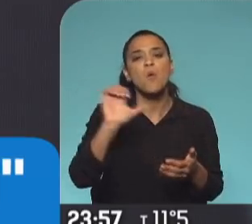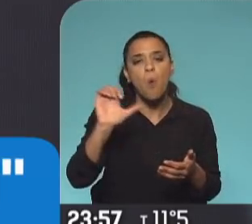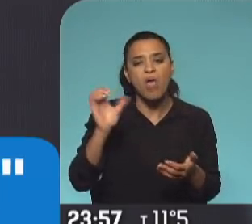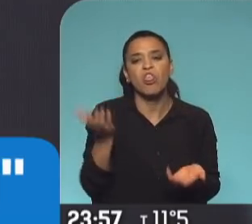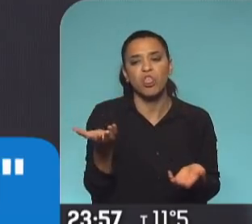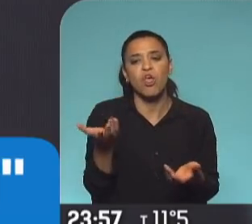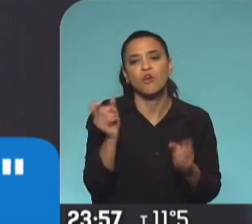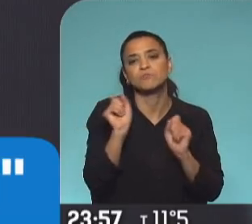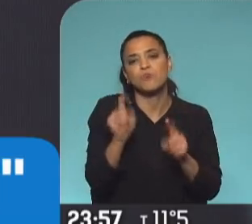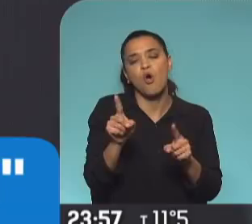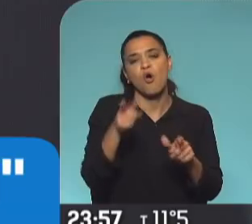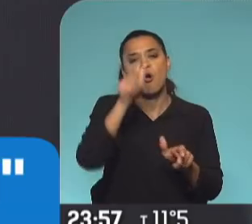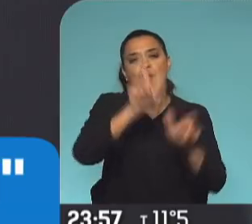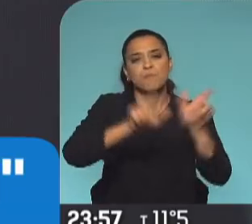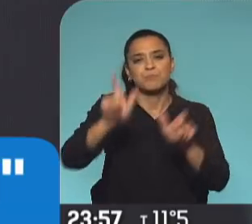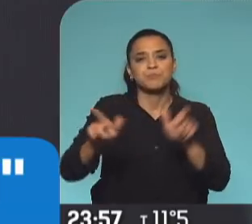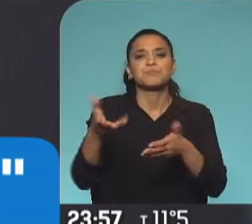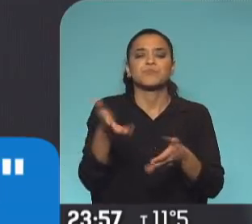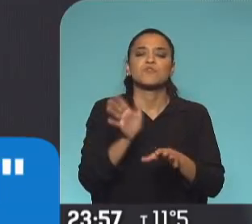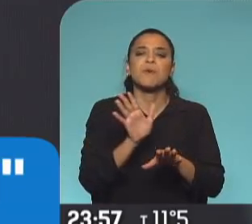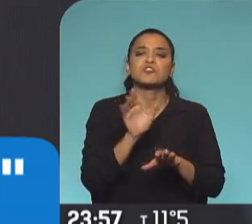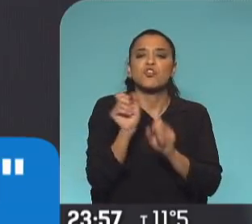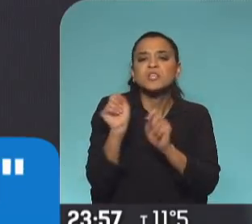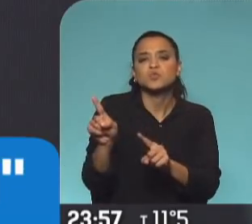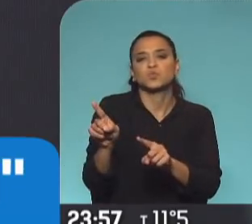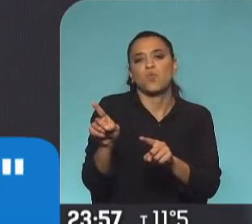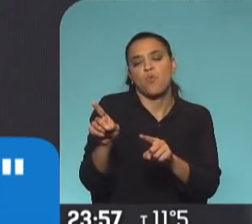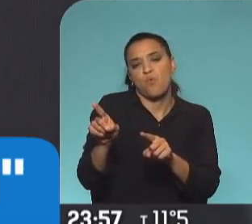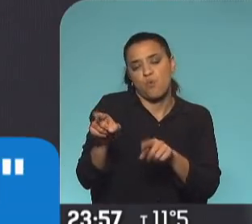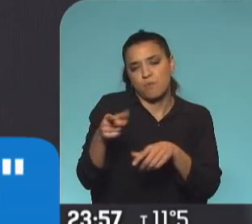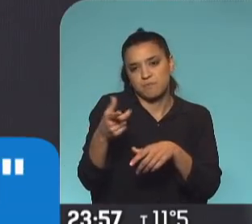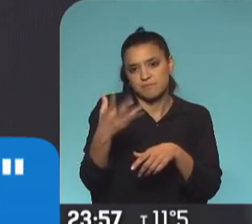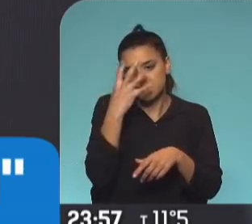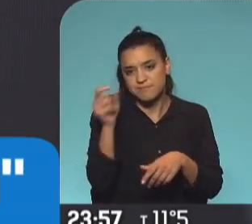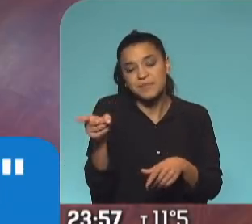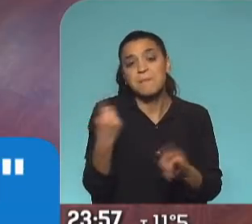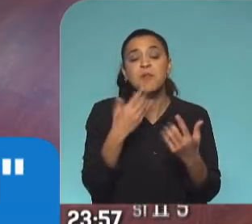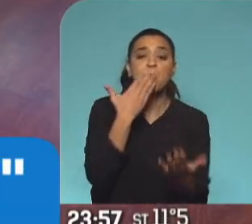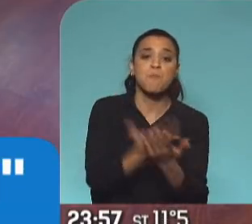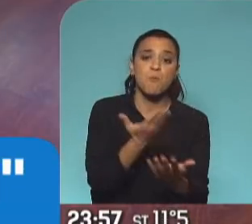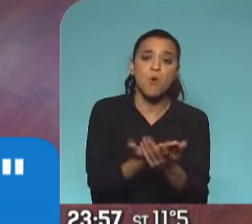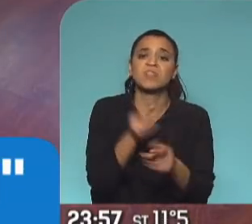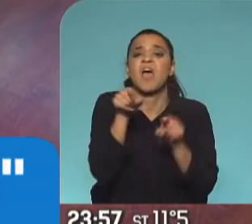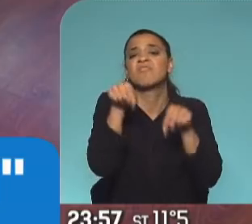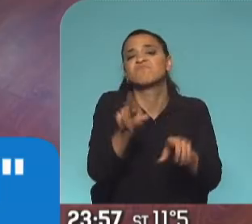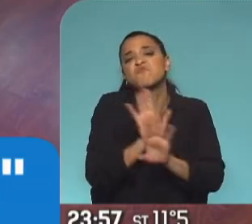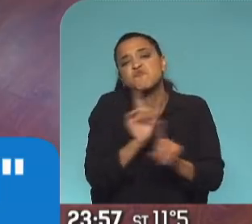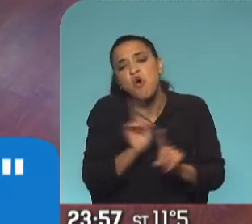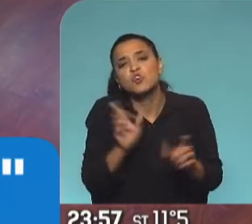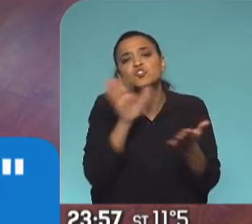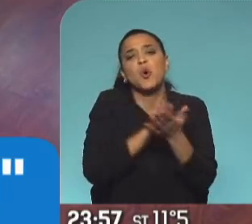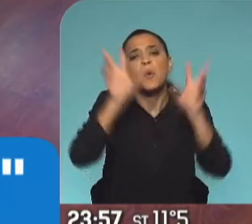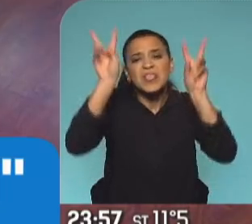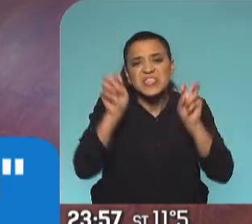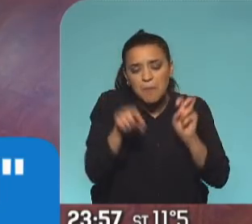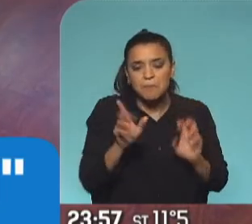hace muy a su público, ¿no? A fidelizar a sus seguidores, pero que no presentó más propuestas con respecto al tema de